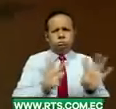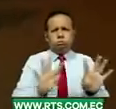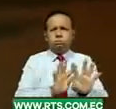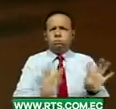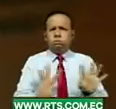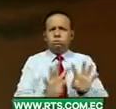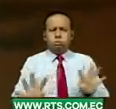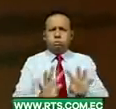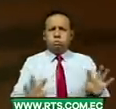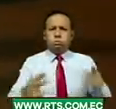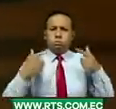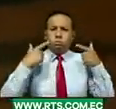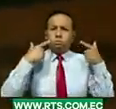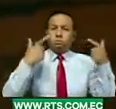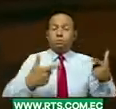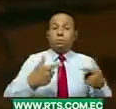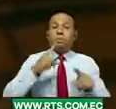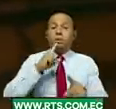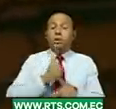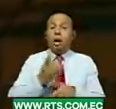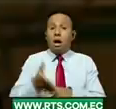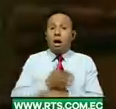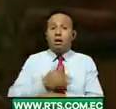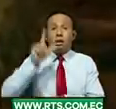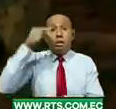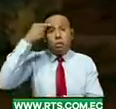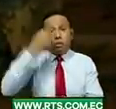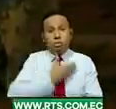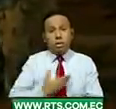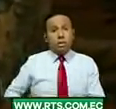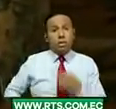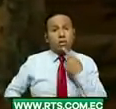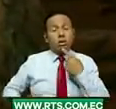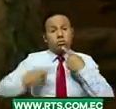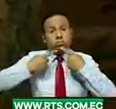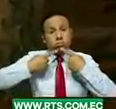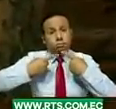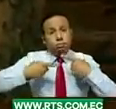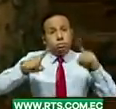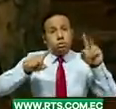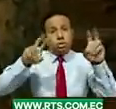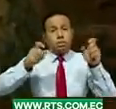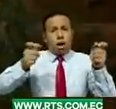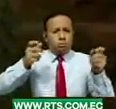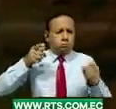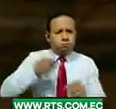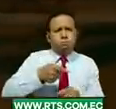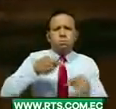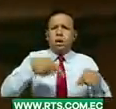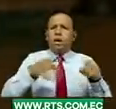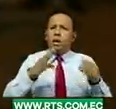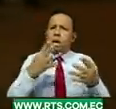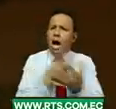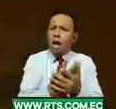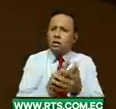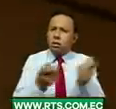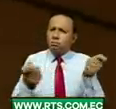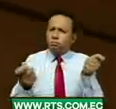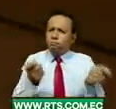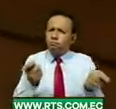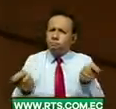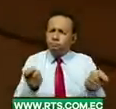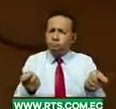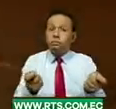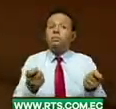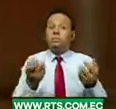que luego de la firma del estado de excepción que lo hiciera el presidente de la República, el número de elementos aquí se ha